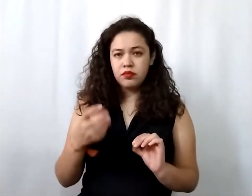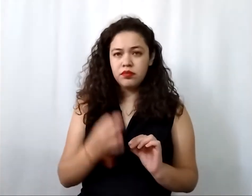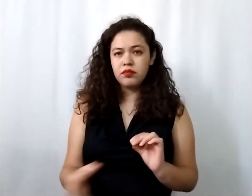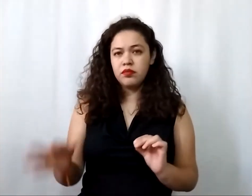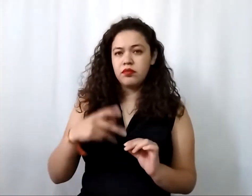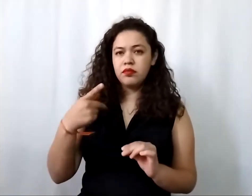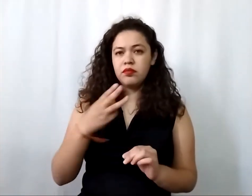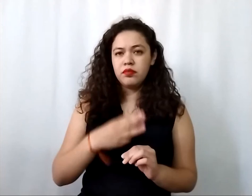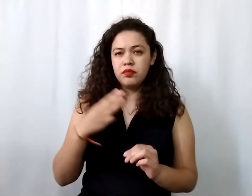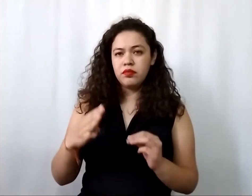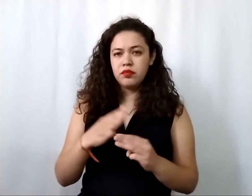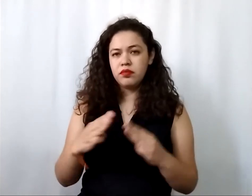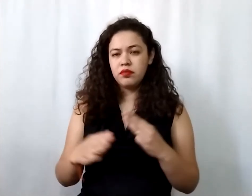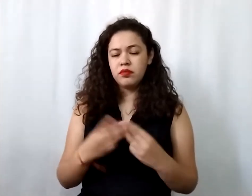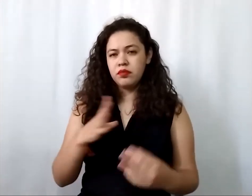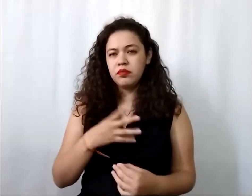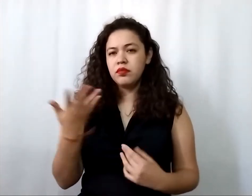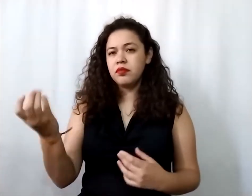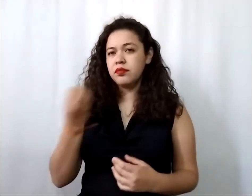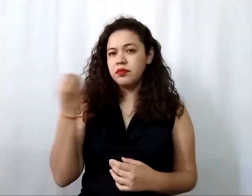material. Afortunadamente,